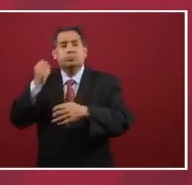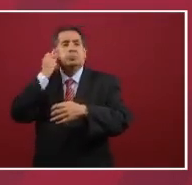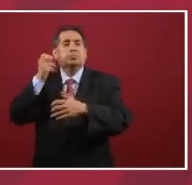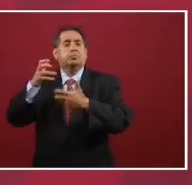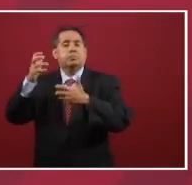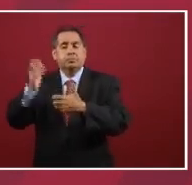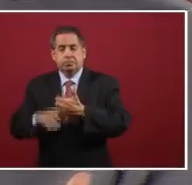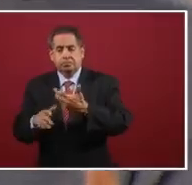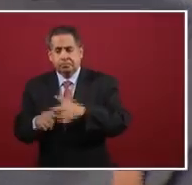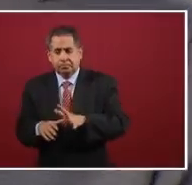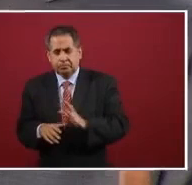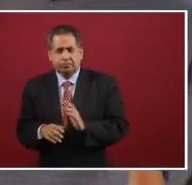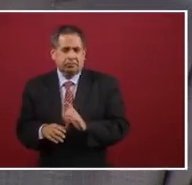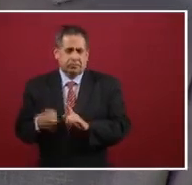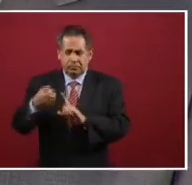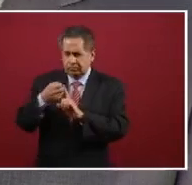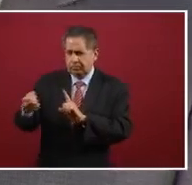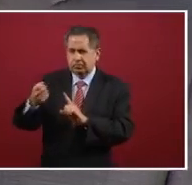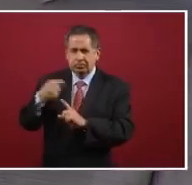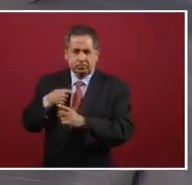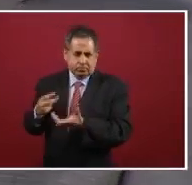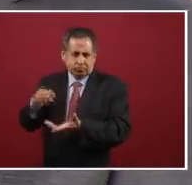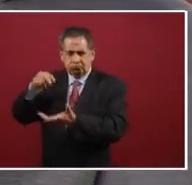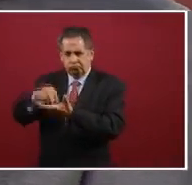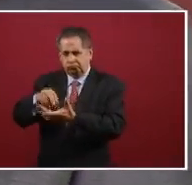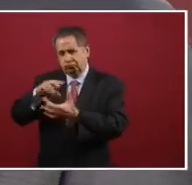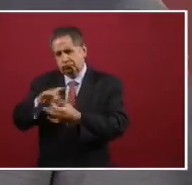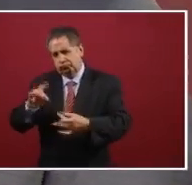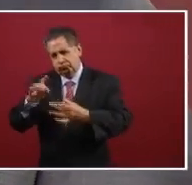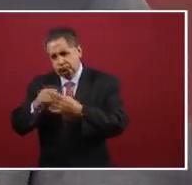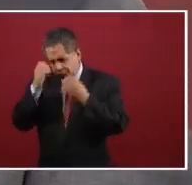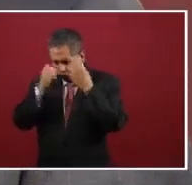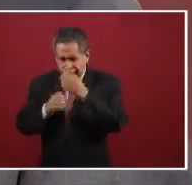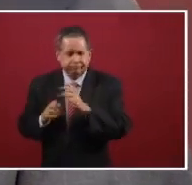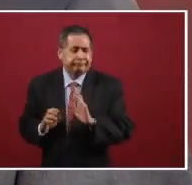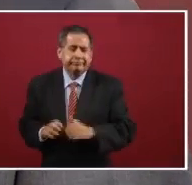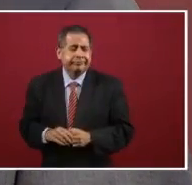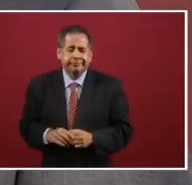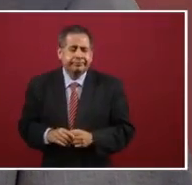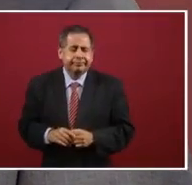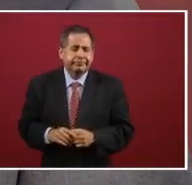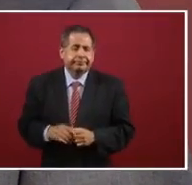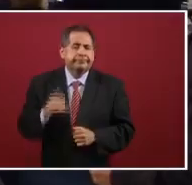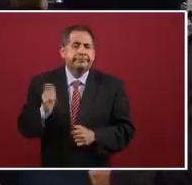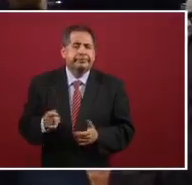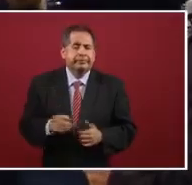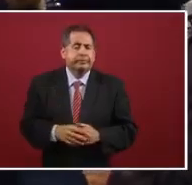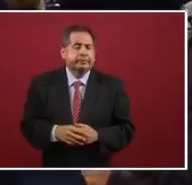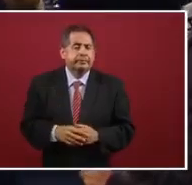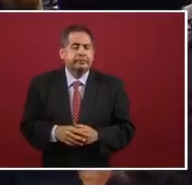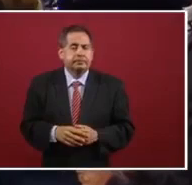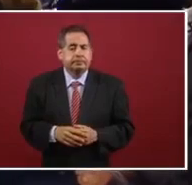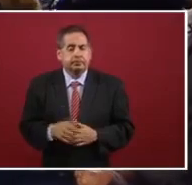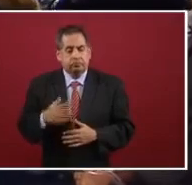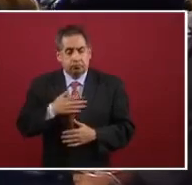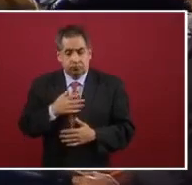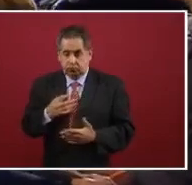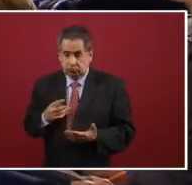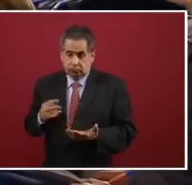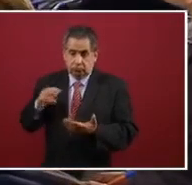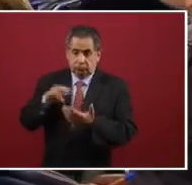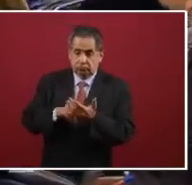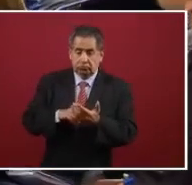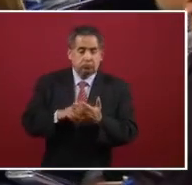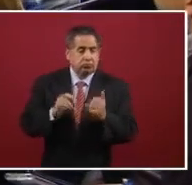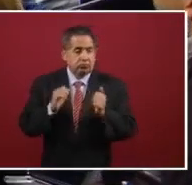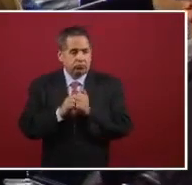que se organizan para hacer evaluaciones del gobierno, pues me paro al